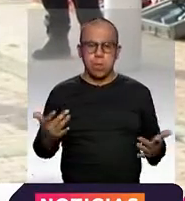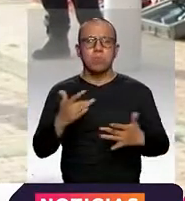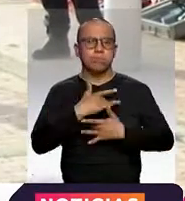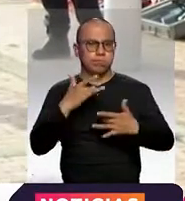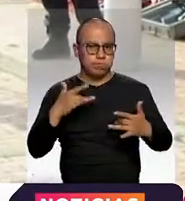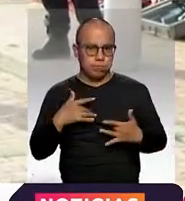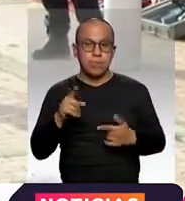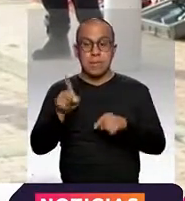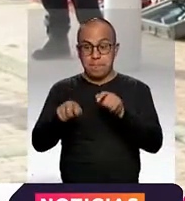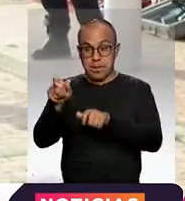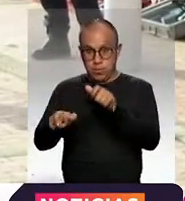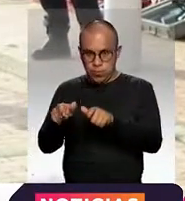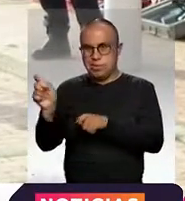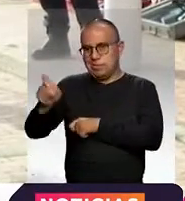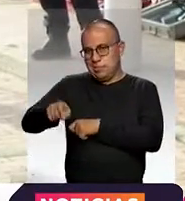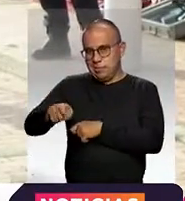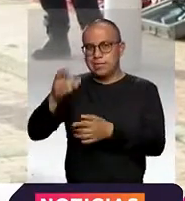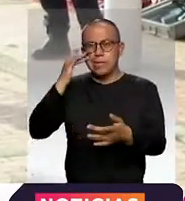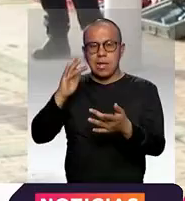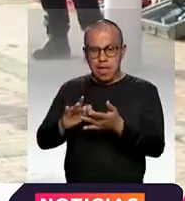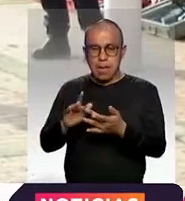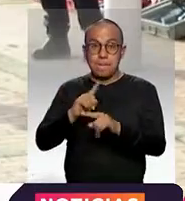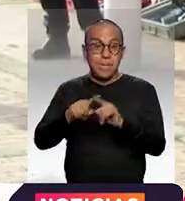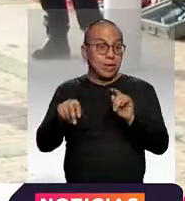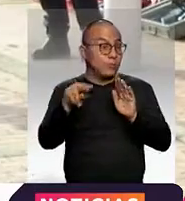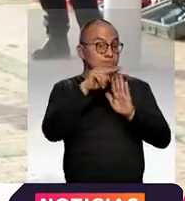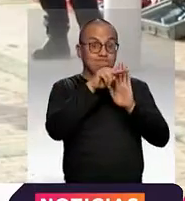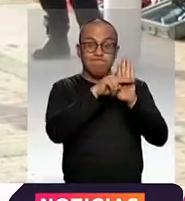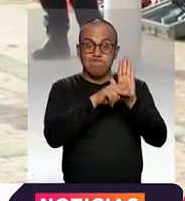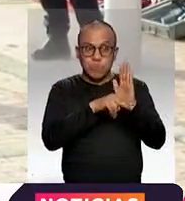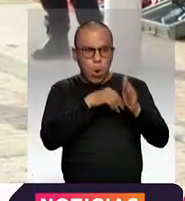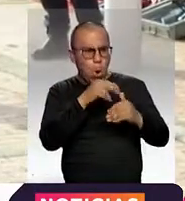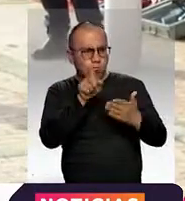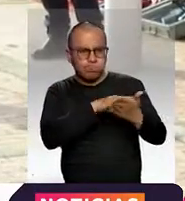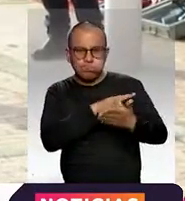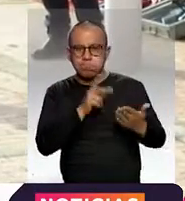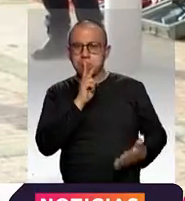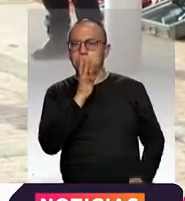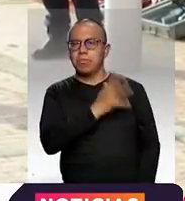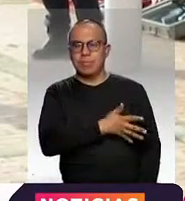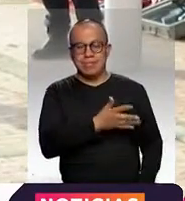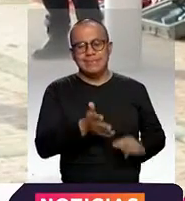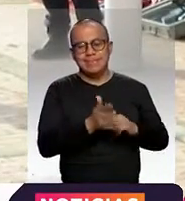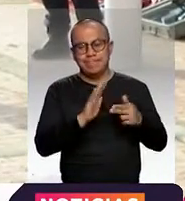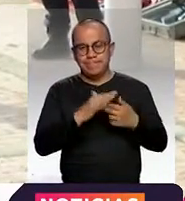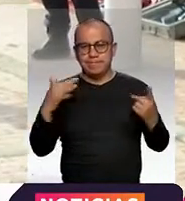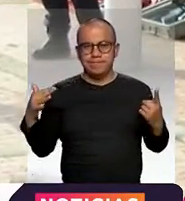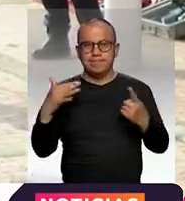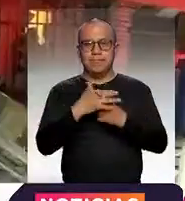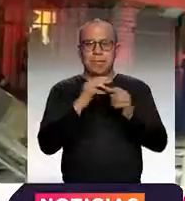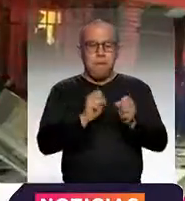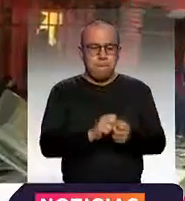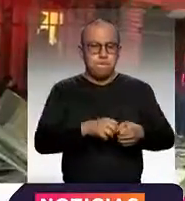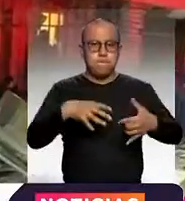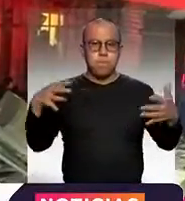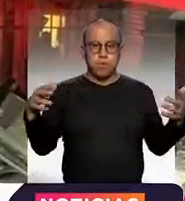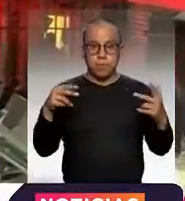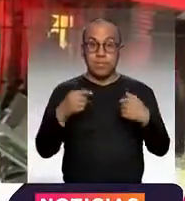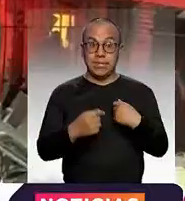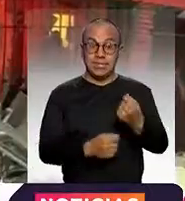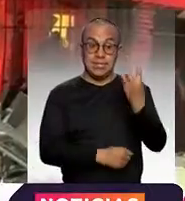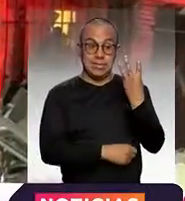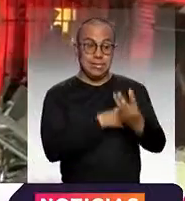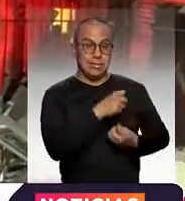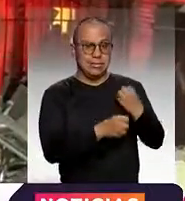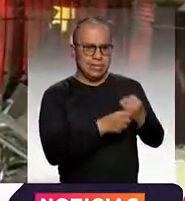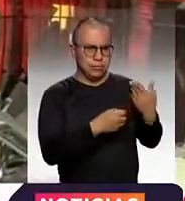saludable para los pacientes, su incorrecta manipulación puede generar atmósferas explosivas. Durante los últimos 3 años